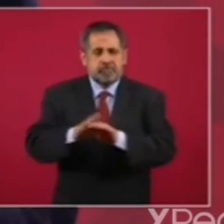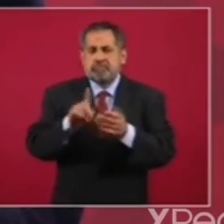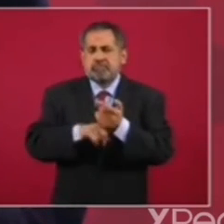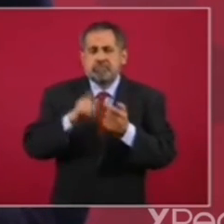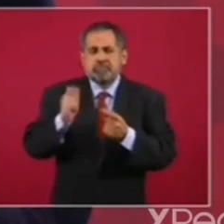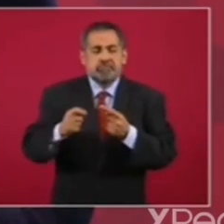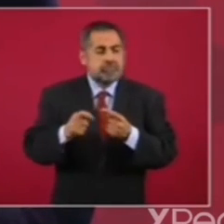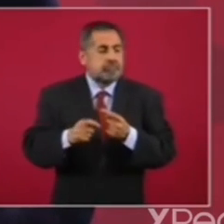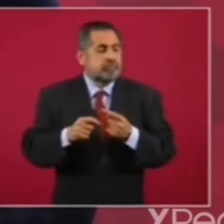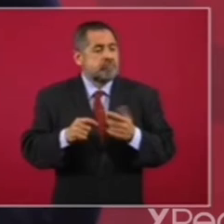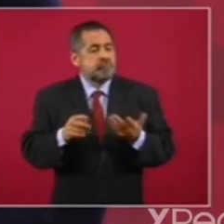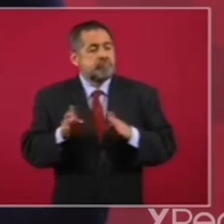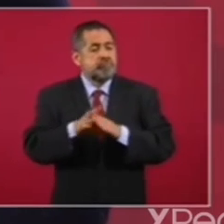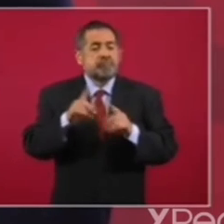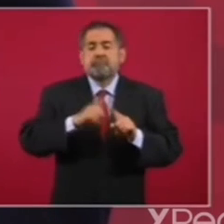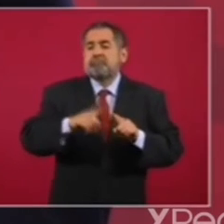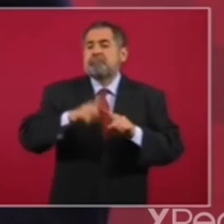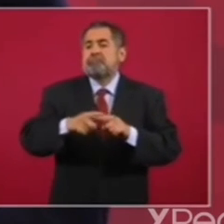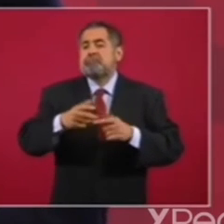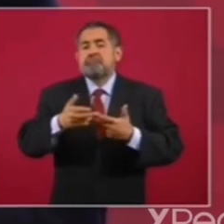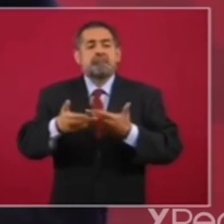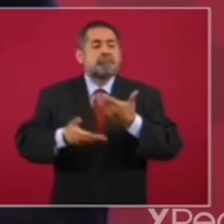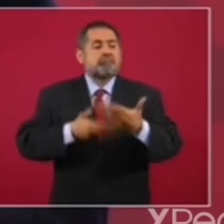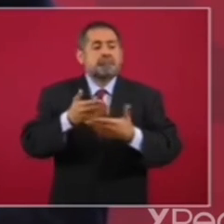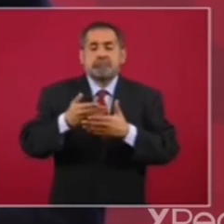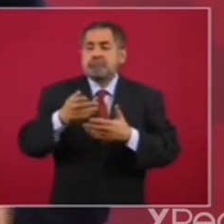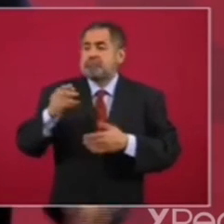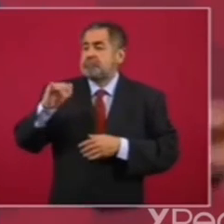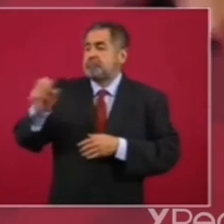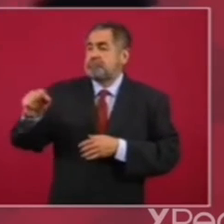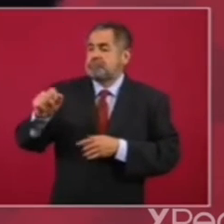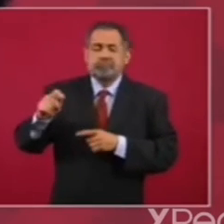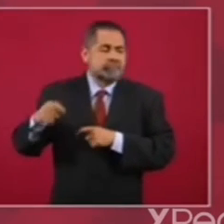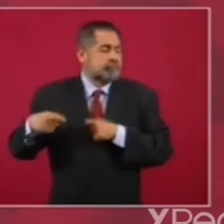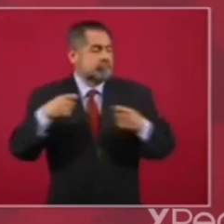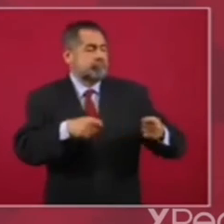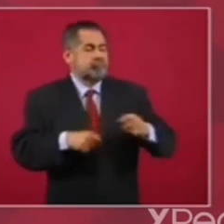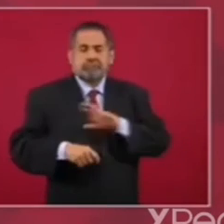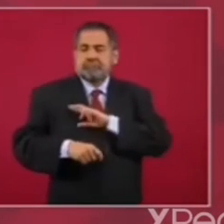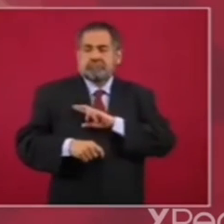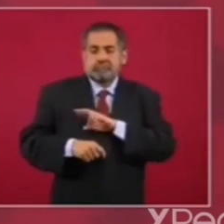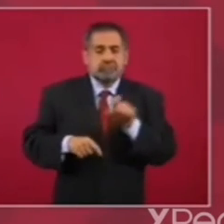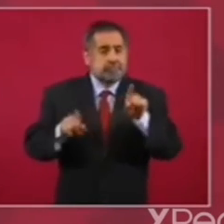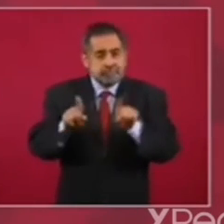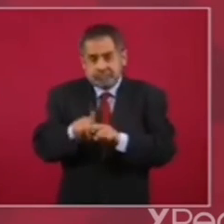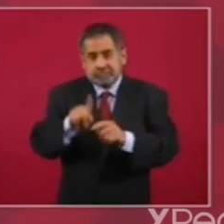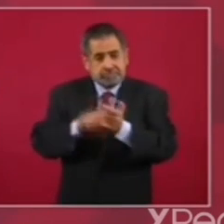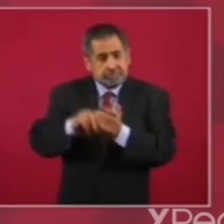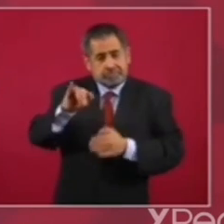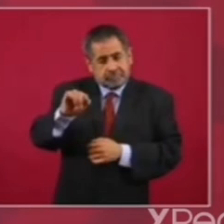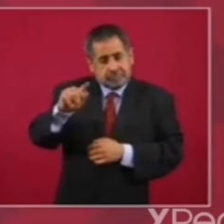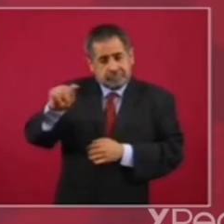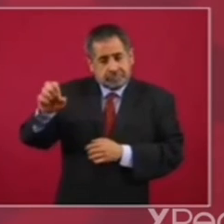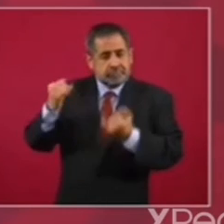Subrogar, privatizar todos los servicios del seguro. Lo mismo los servicios del ISSSTE.